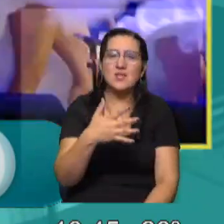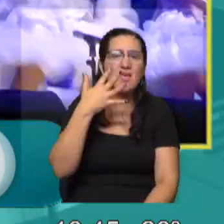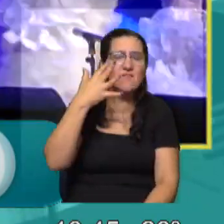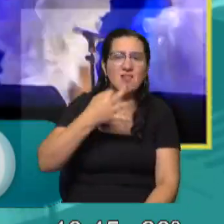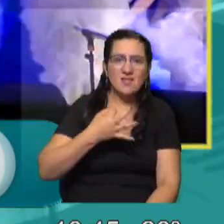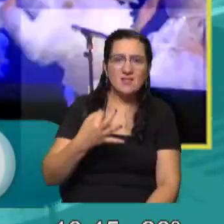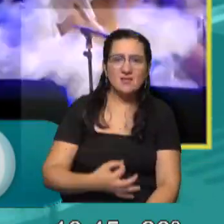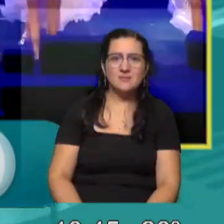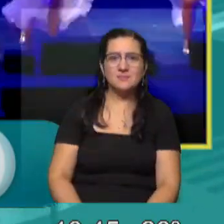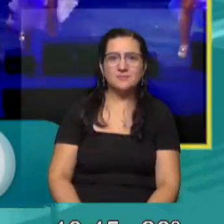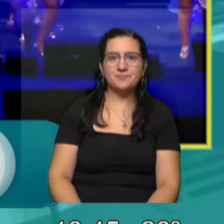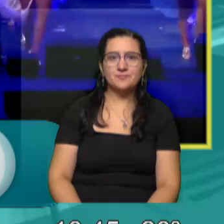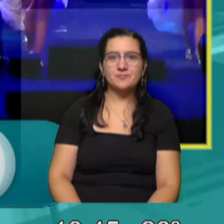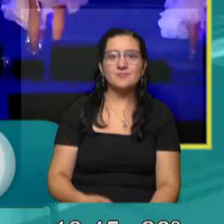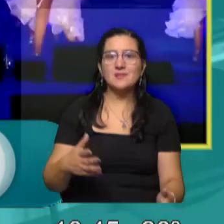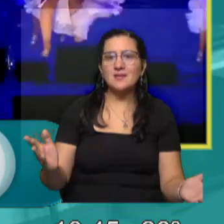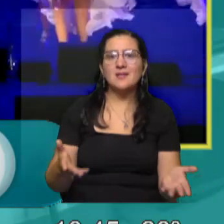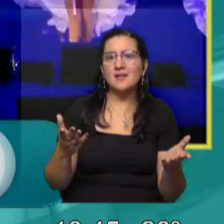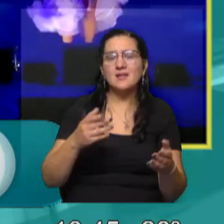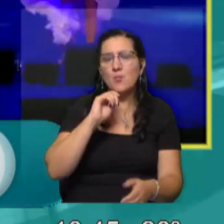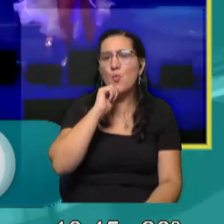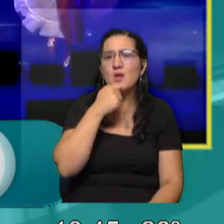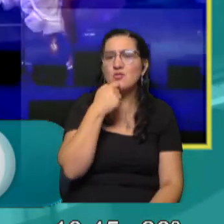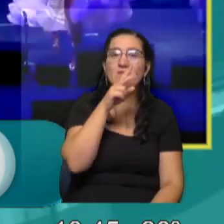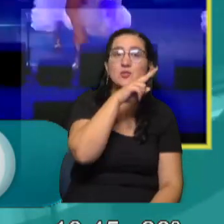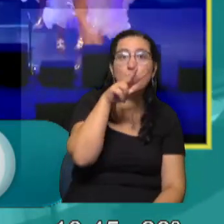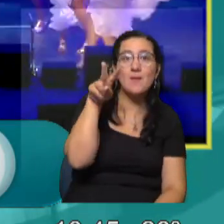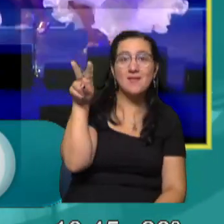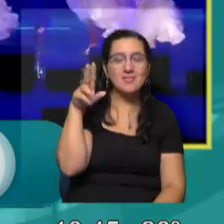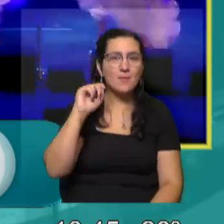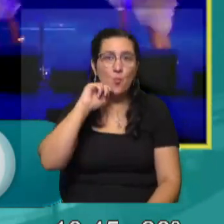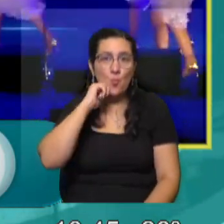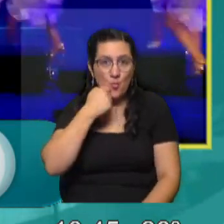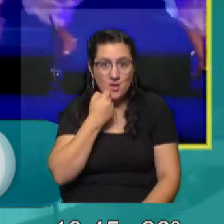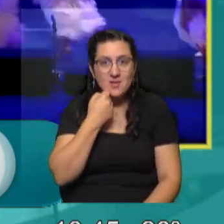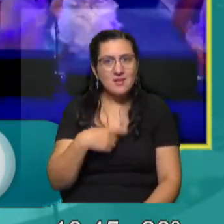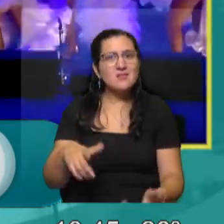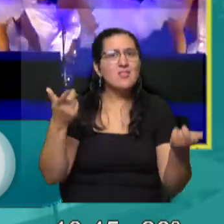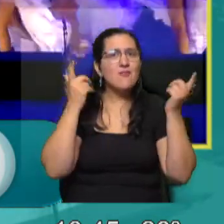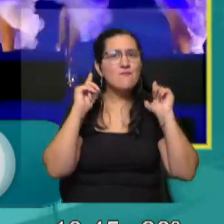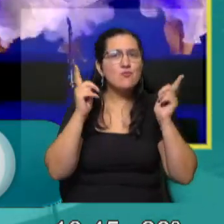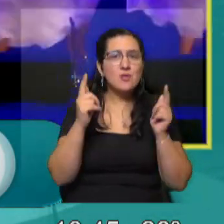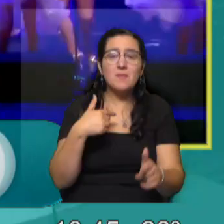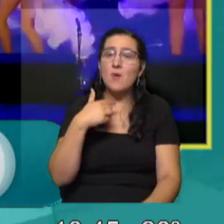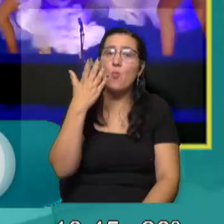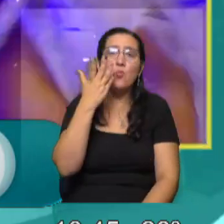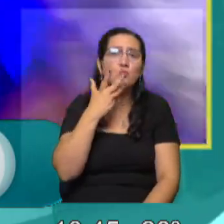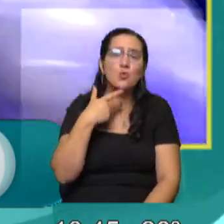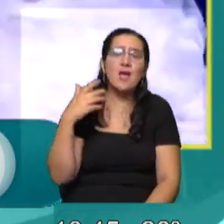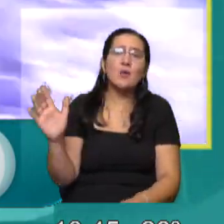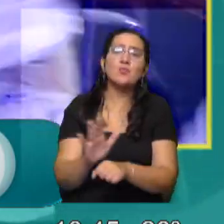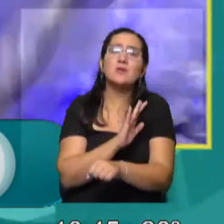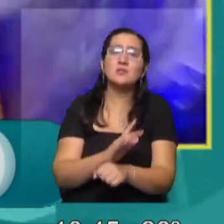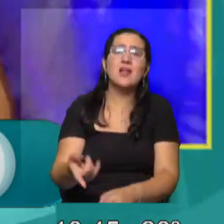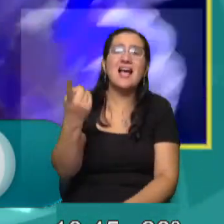realmente y genera, tiene una redondez visual que la verdad que es muy disfrutable. Me gustó mucho la actuación ayer